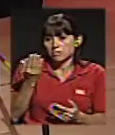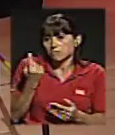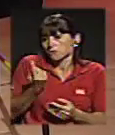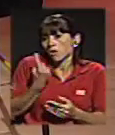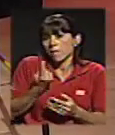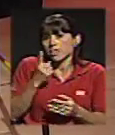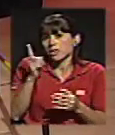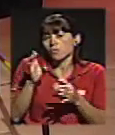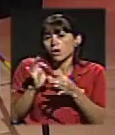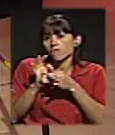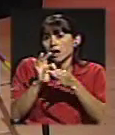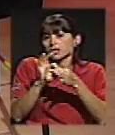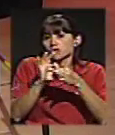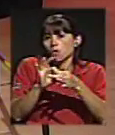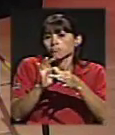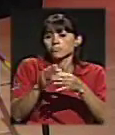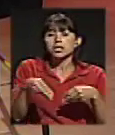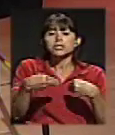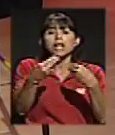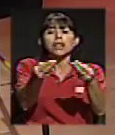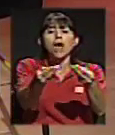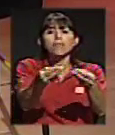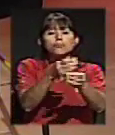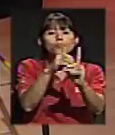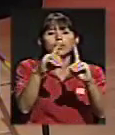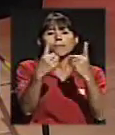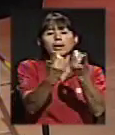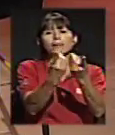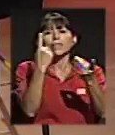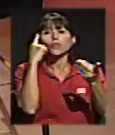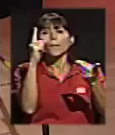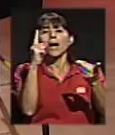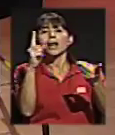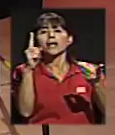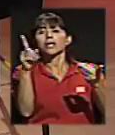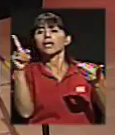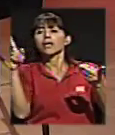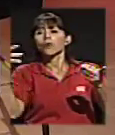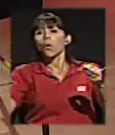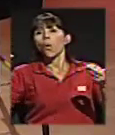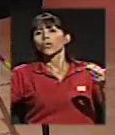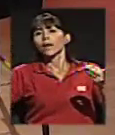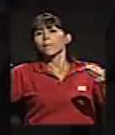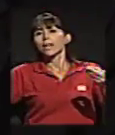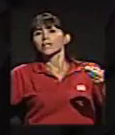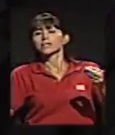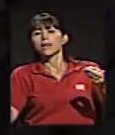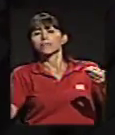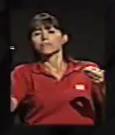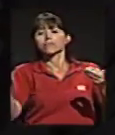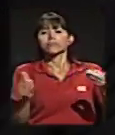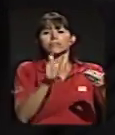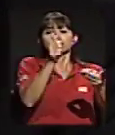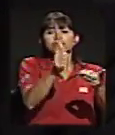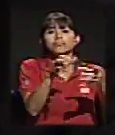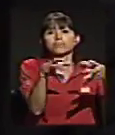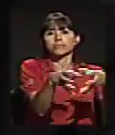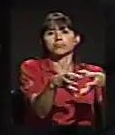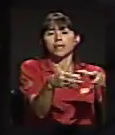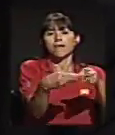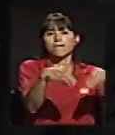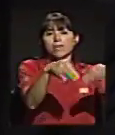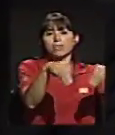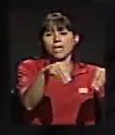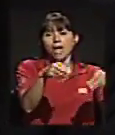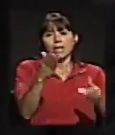relación donde se presta un espacio para que una empresa exhiba y venda, que quizás no es como sustancial